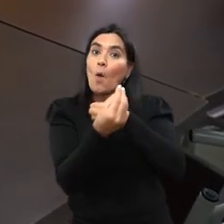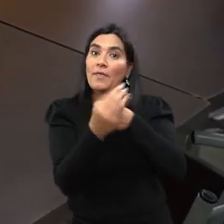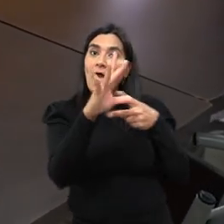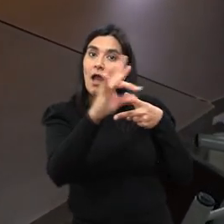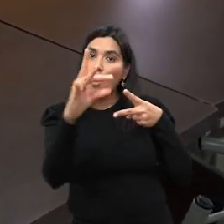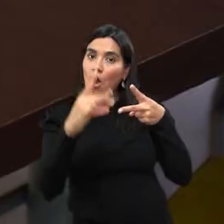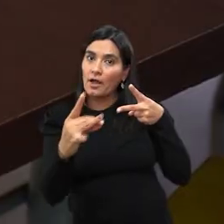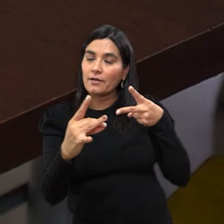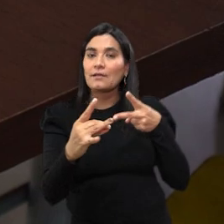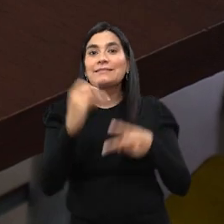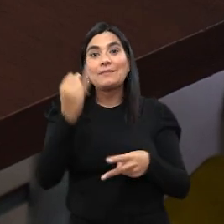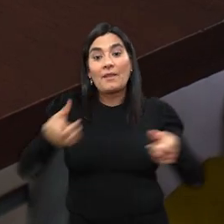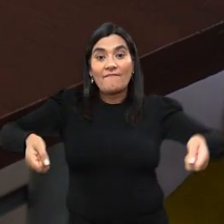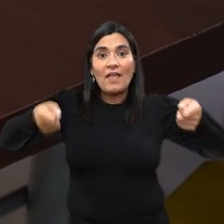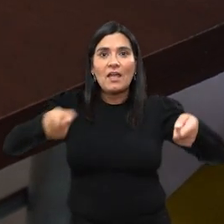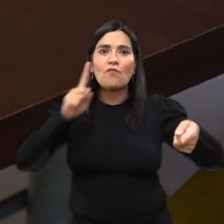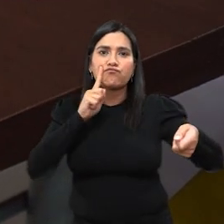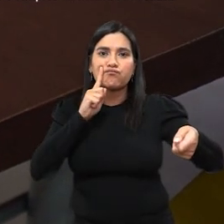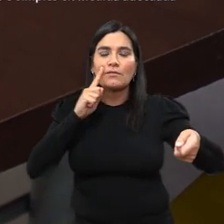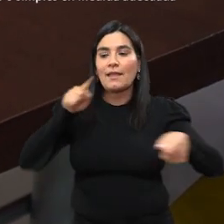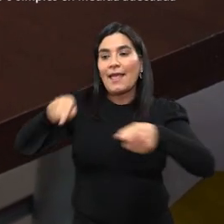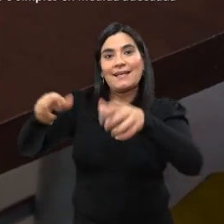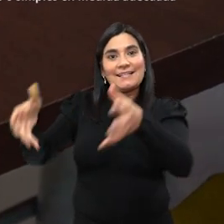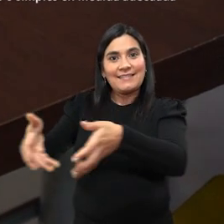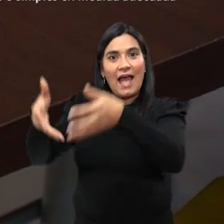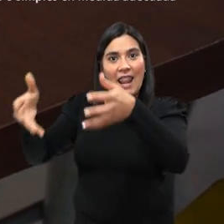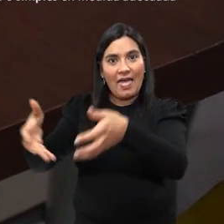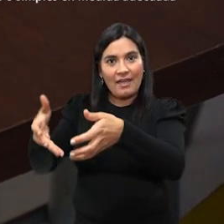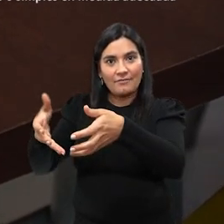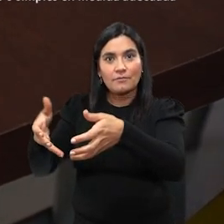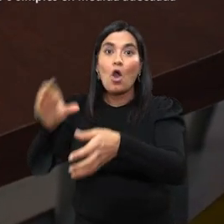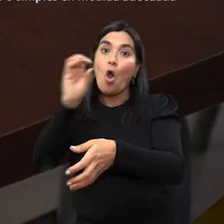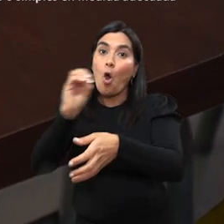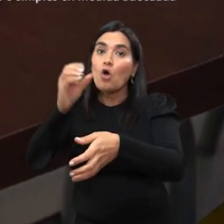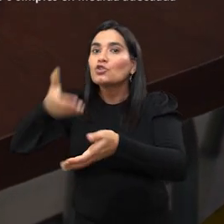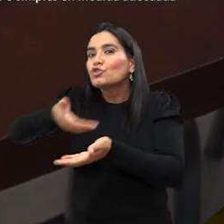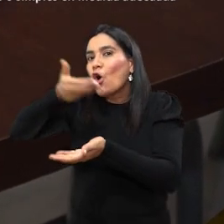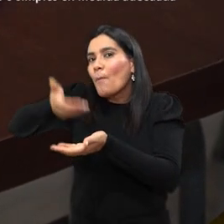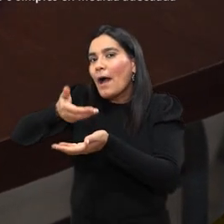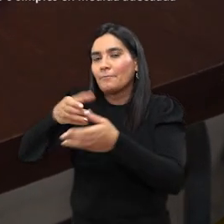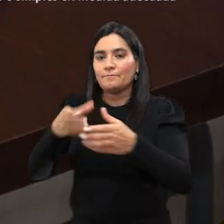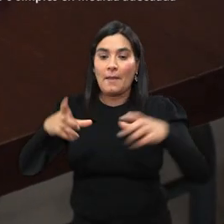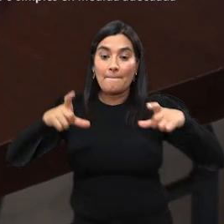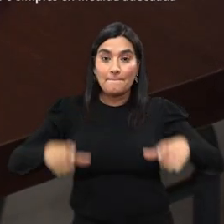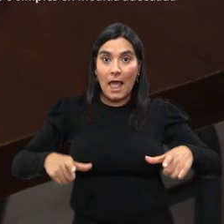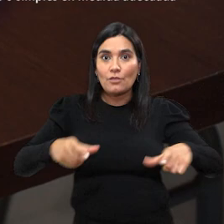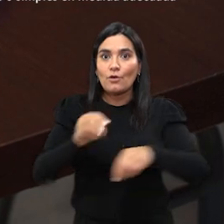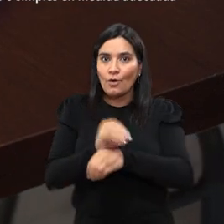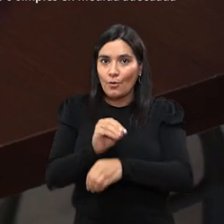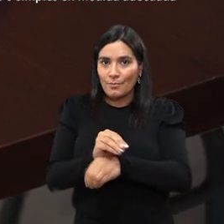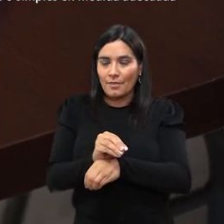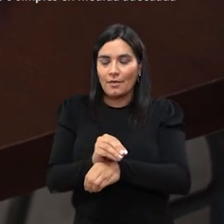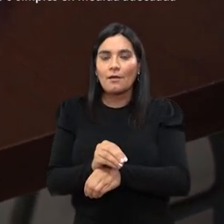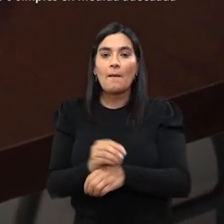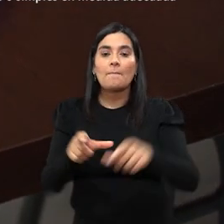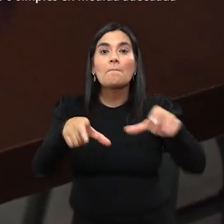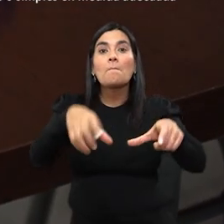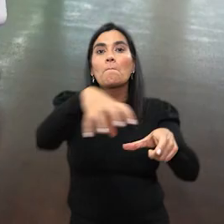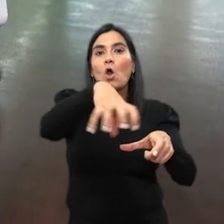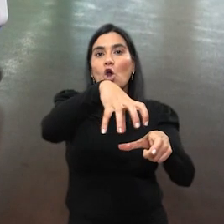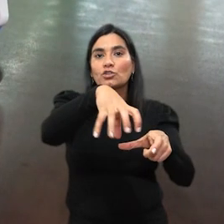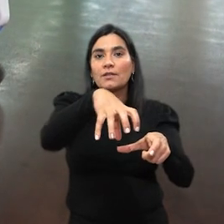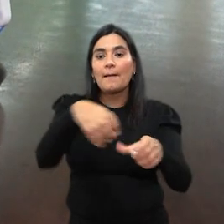elección. Cada bandeja contiene ensalada o sopa, plato de fondo,